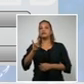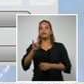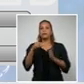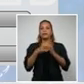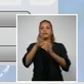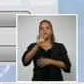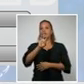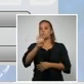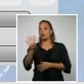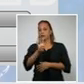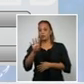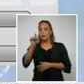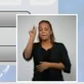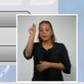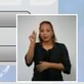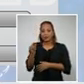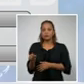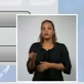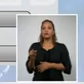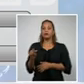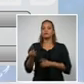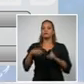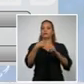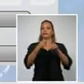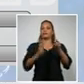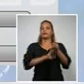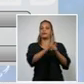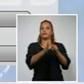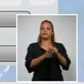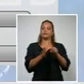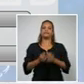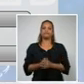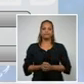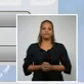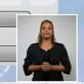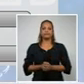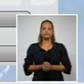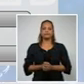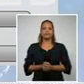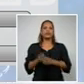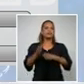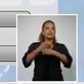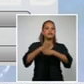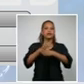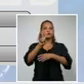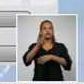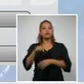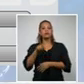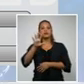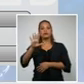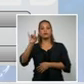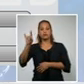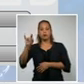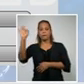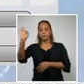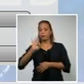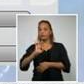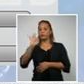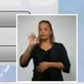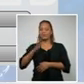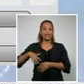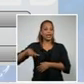79.544 personas con COVID-19. Eso hace que el 2,59% de todas